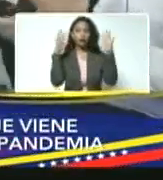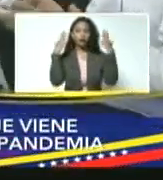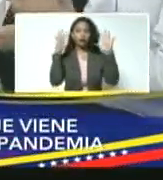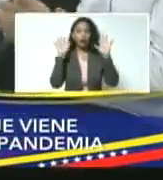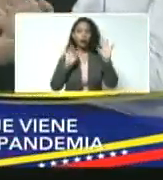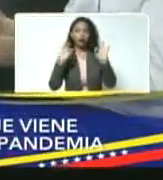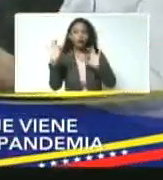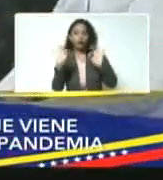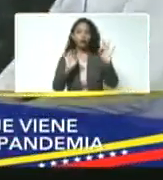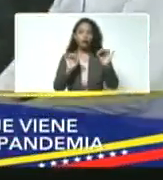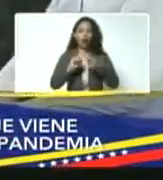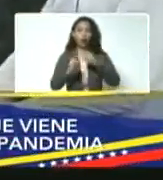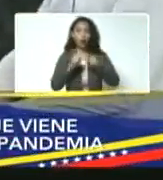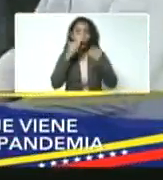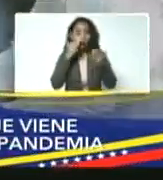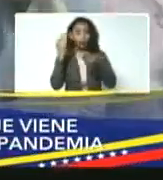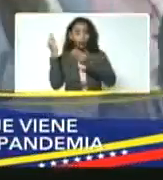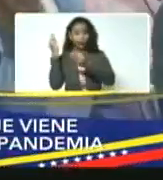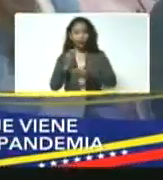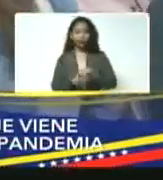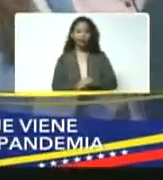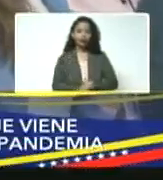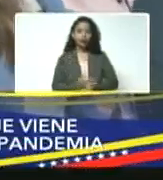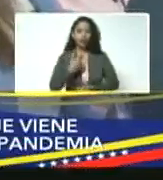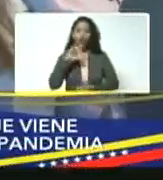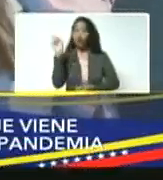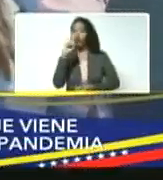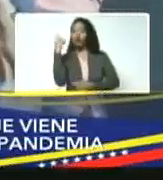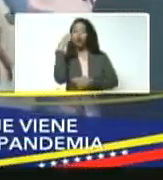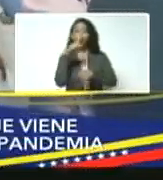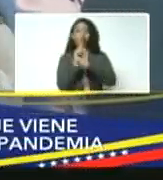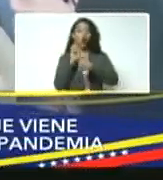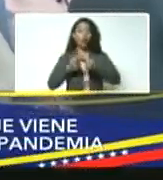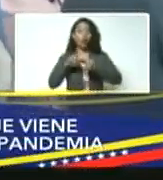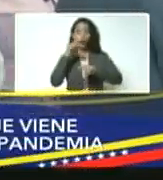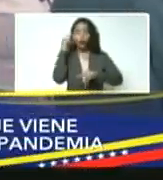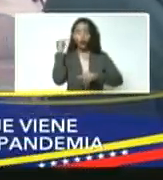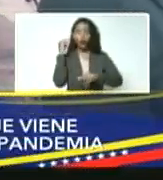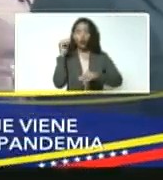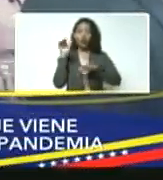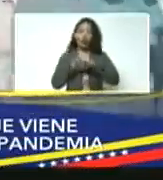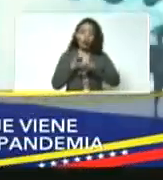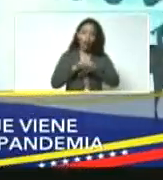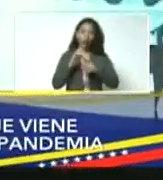Preparando cosas, fíjate. Y no solo para los niños y niñas, sus zapatos,